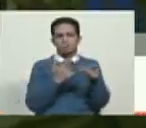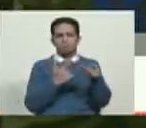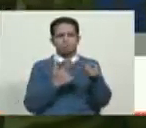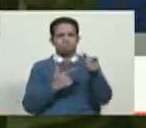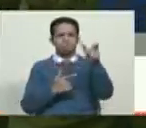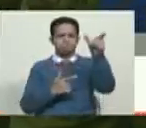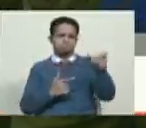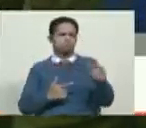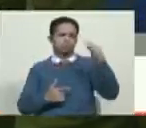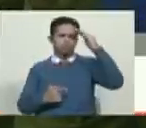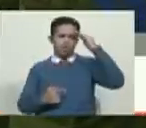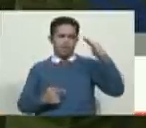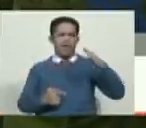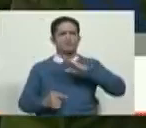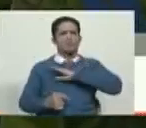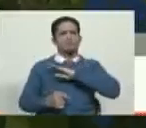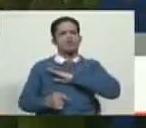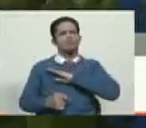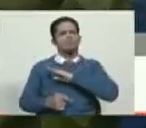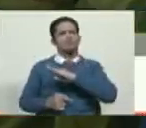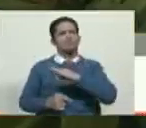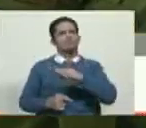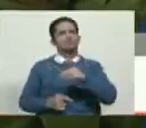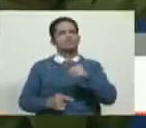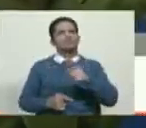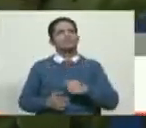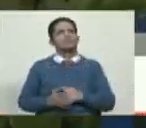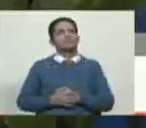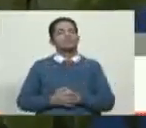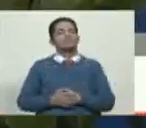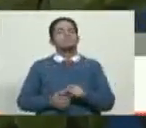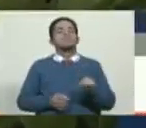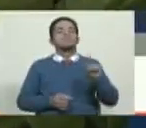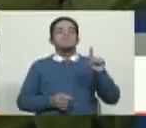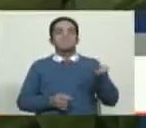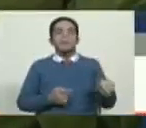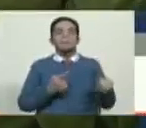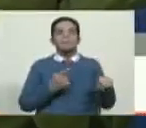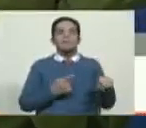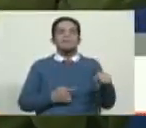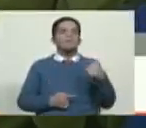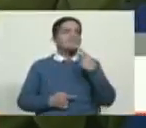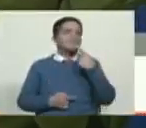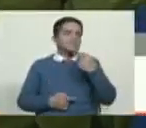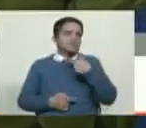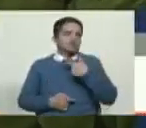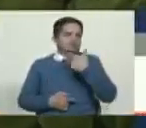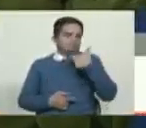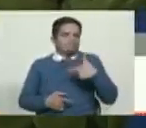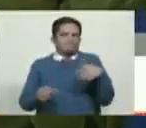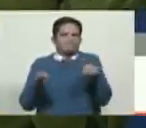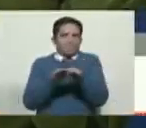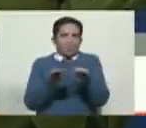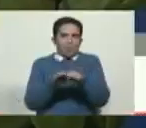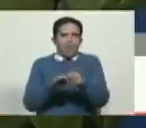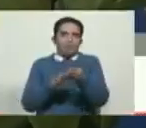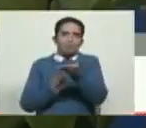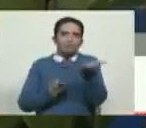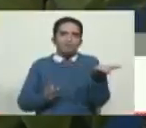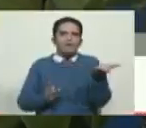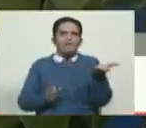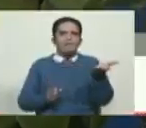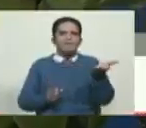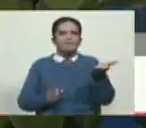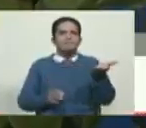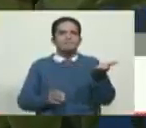la Fuerza Armada Nacional Bolivariana. Ha dicho igualmente que soy uno de ustedes. Cito lo que ha dicho